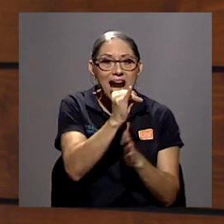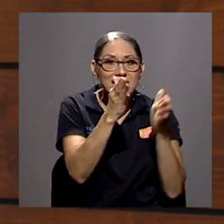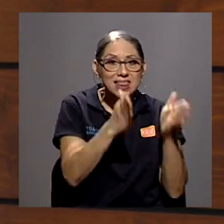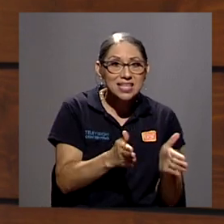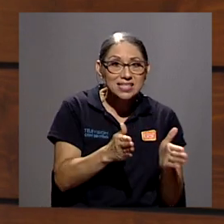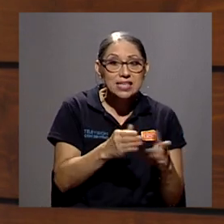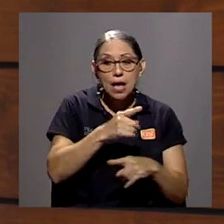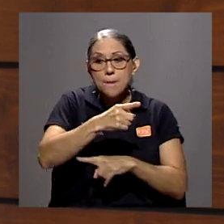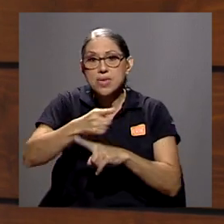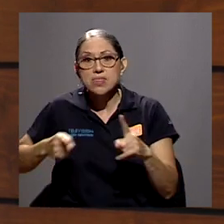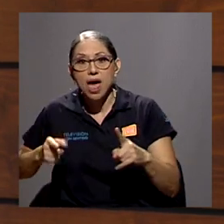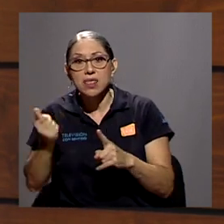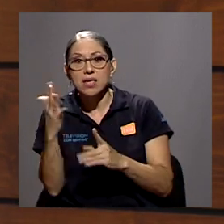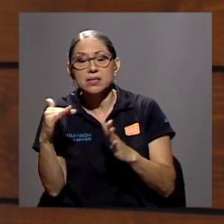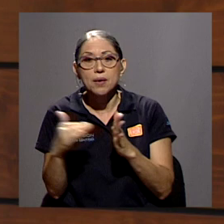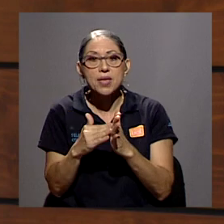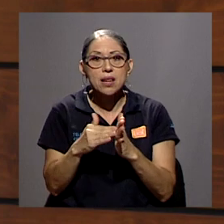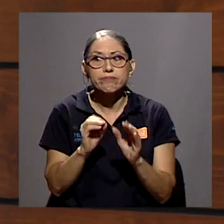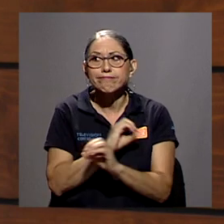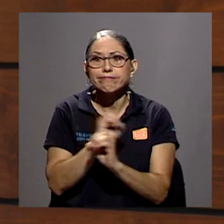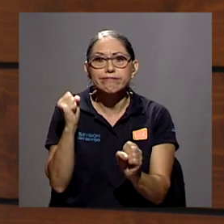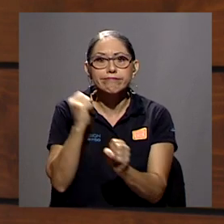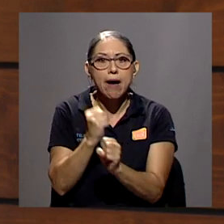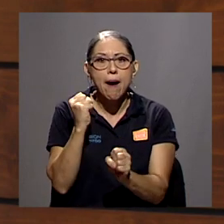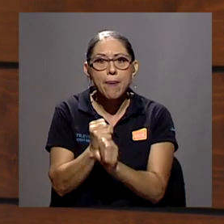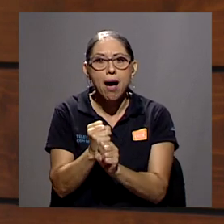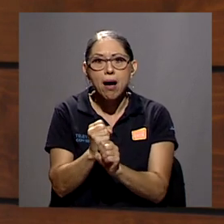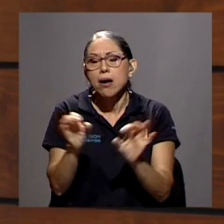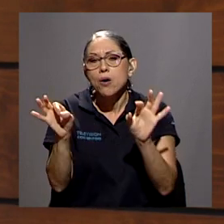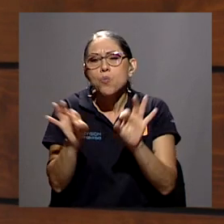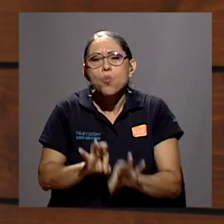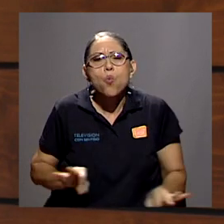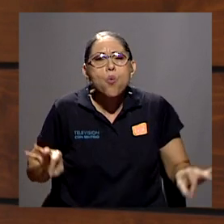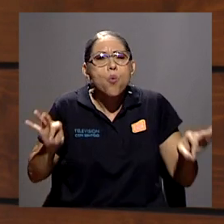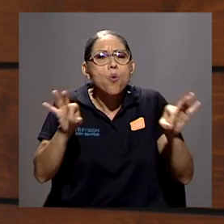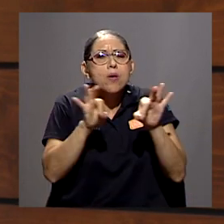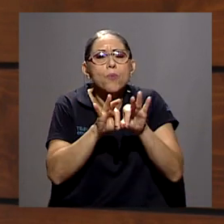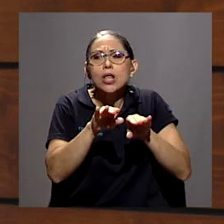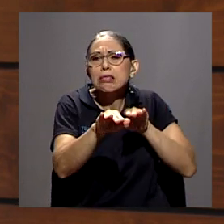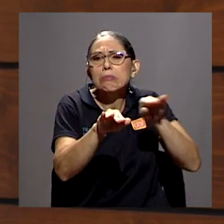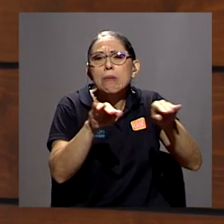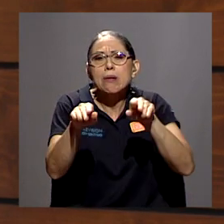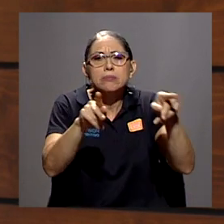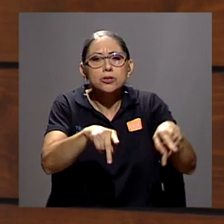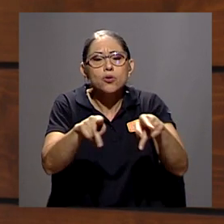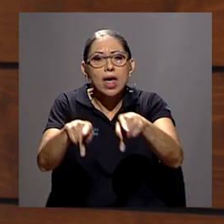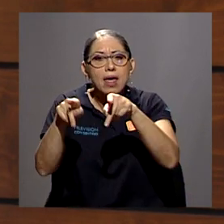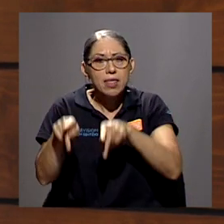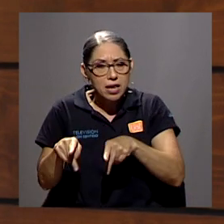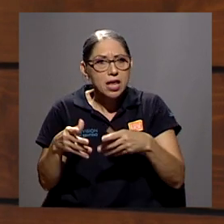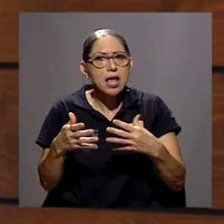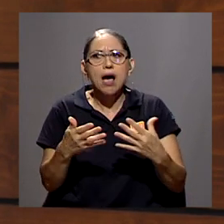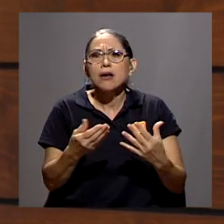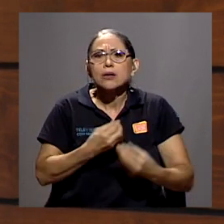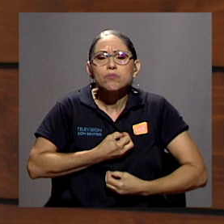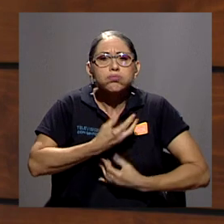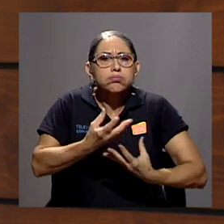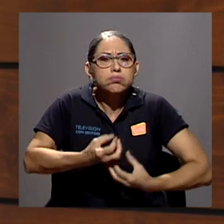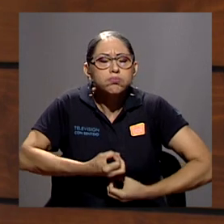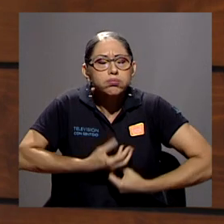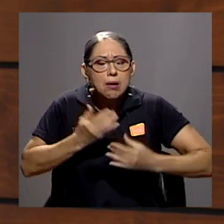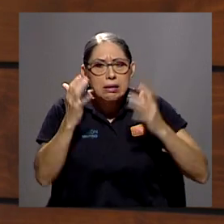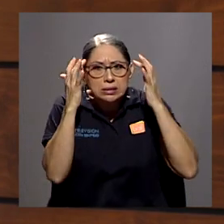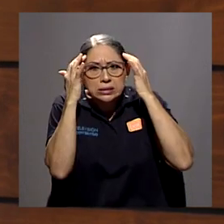trabajo verdad y hay un llamado muy importante de la ciudadanía a tono de crítica y de preocupación